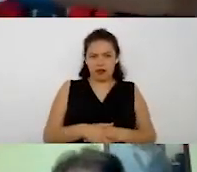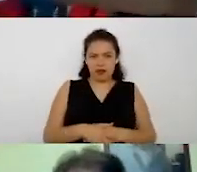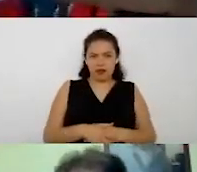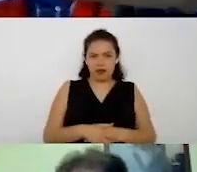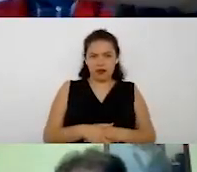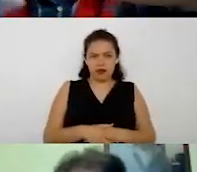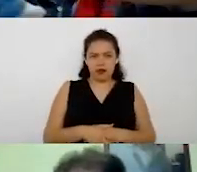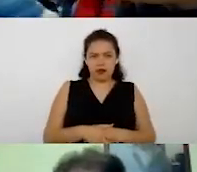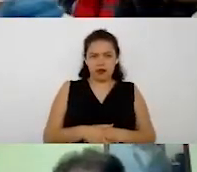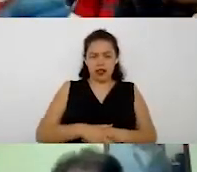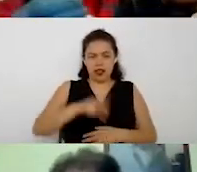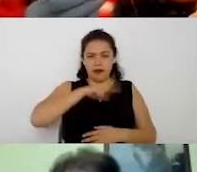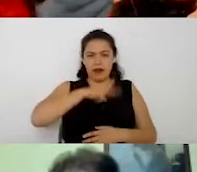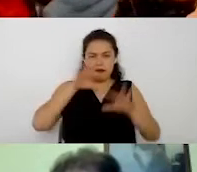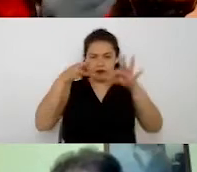Con mi apósito,